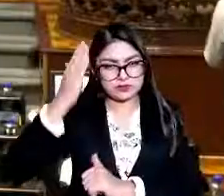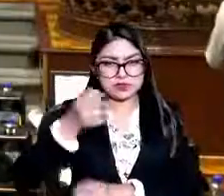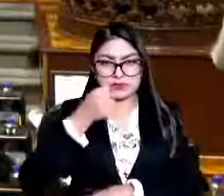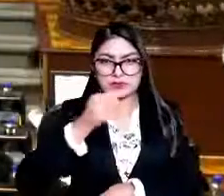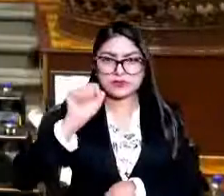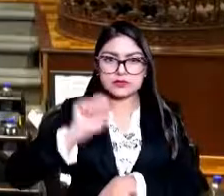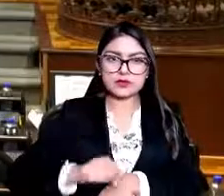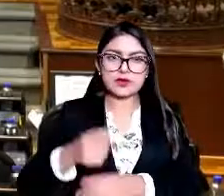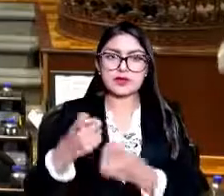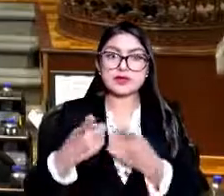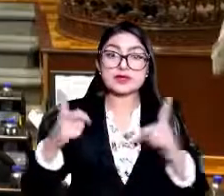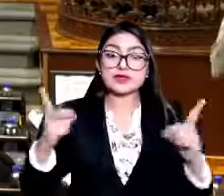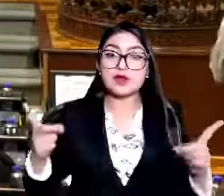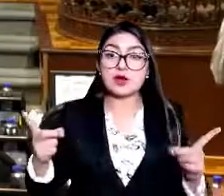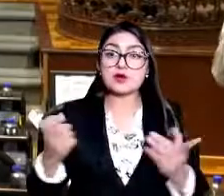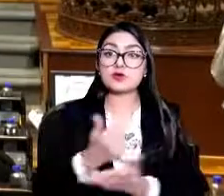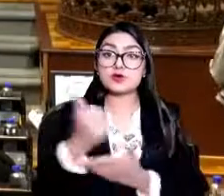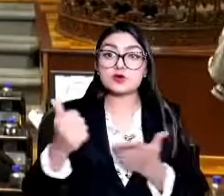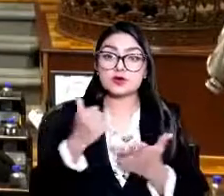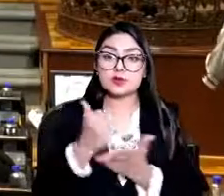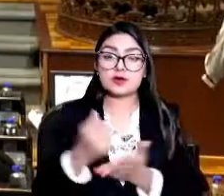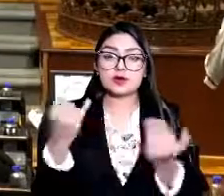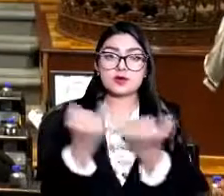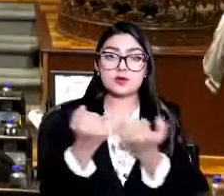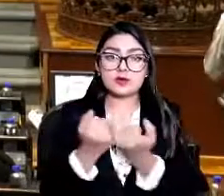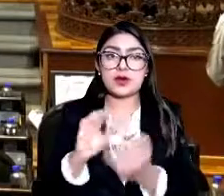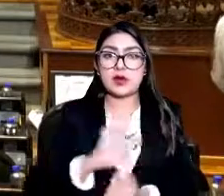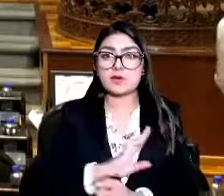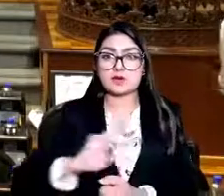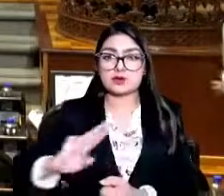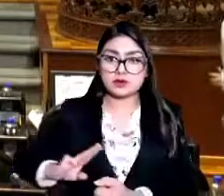Chalco y al Ayuntamiento del municipio de Chalco.